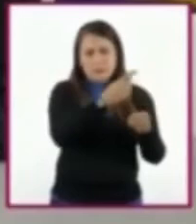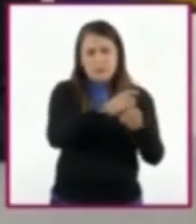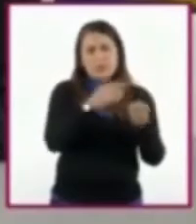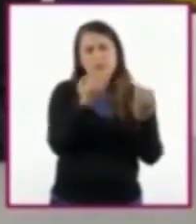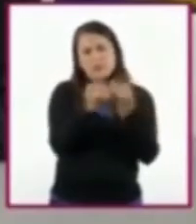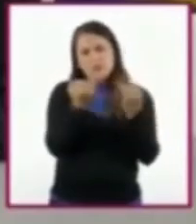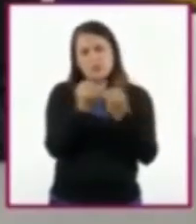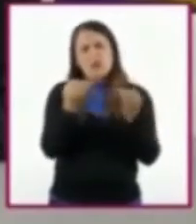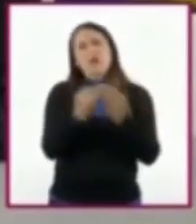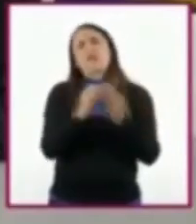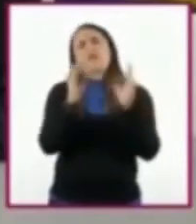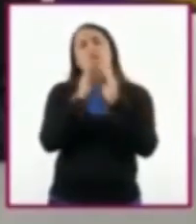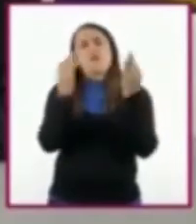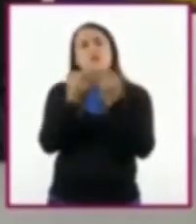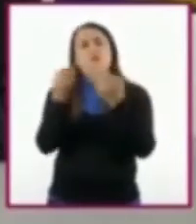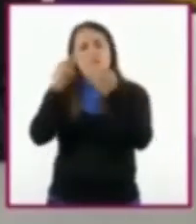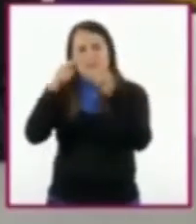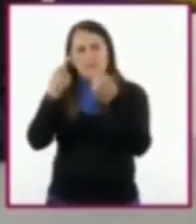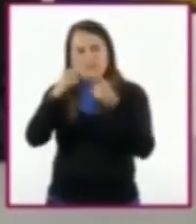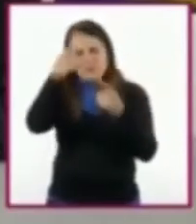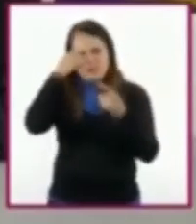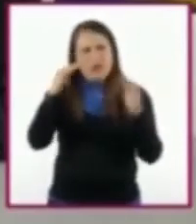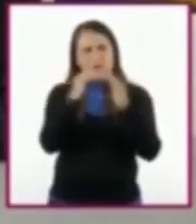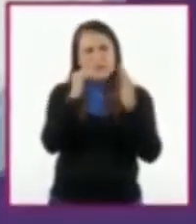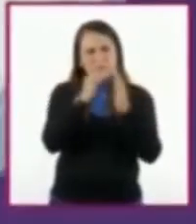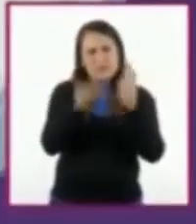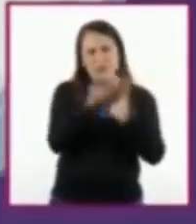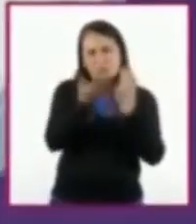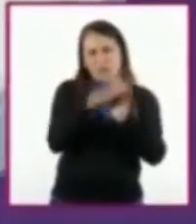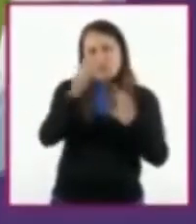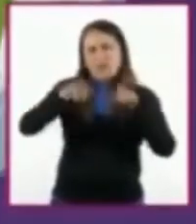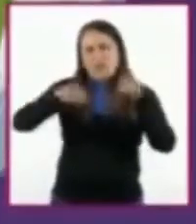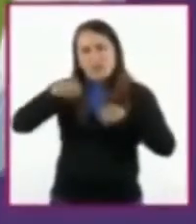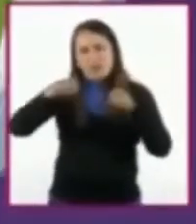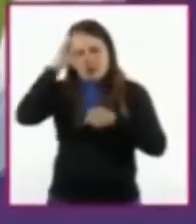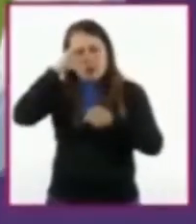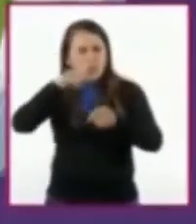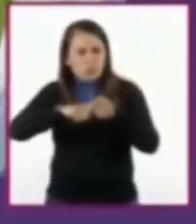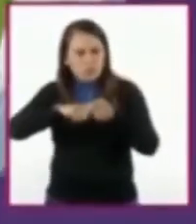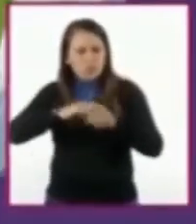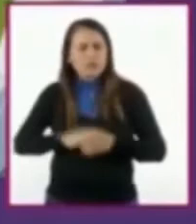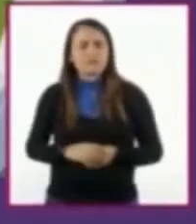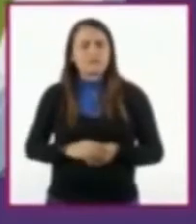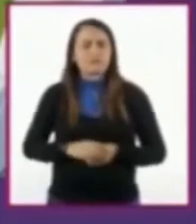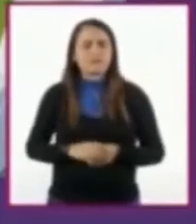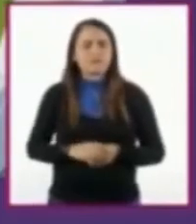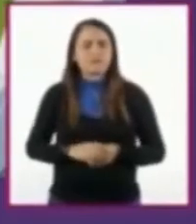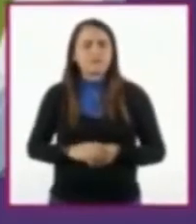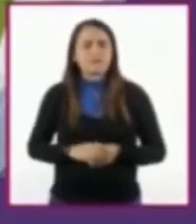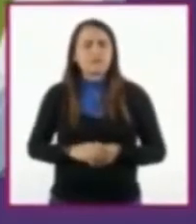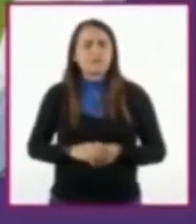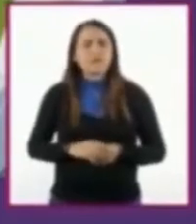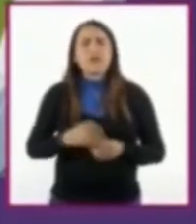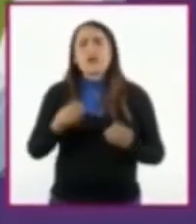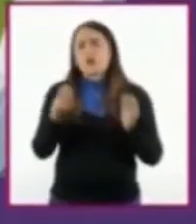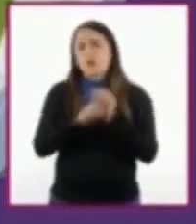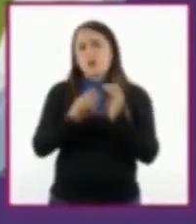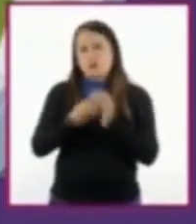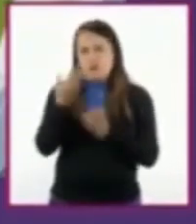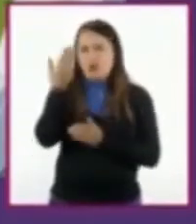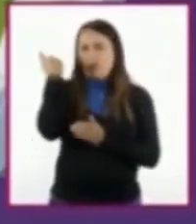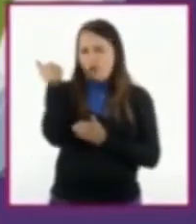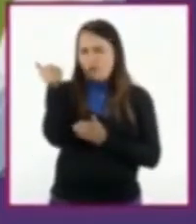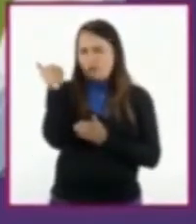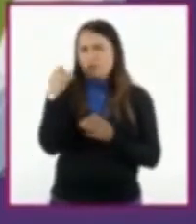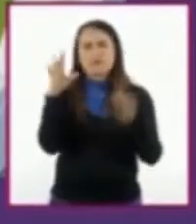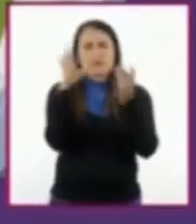construcción y producción de objetos según sus culturas. A partir de los temas tratados en la sesión pasada, comenzaremos